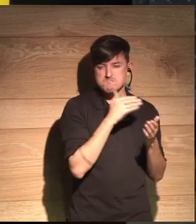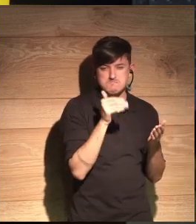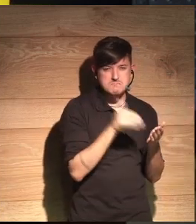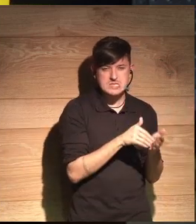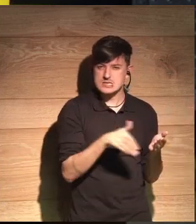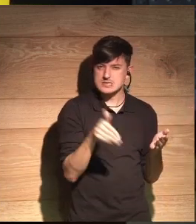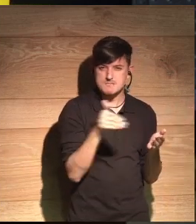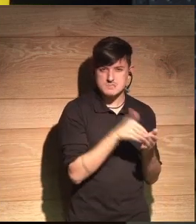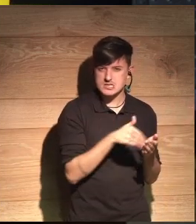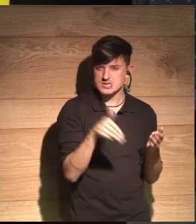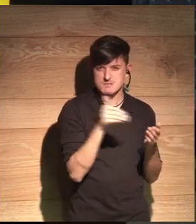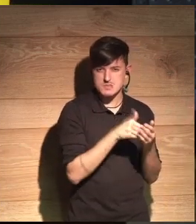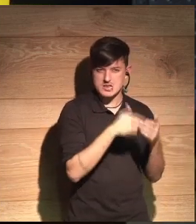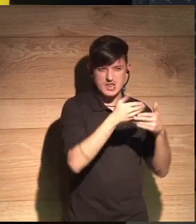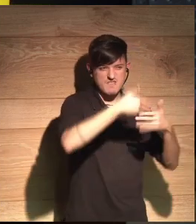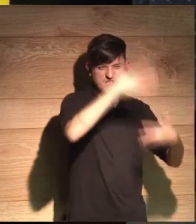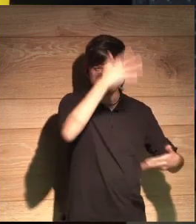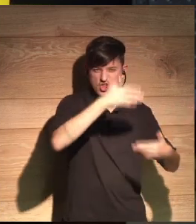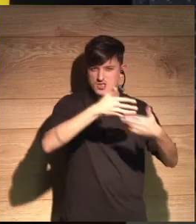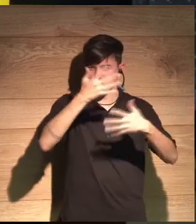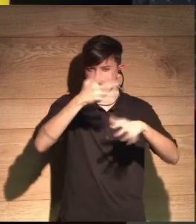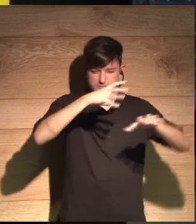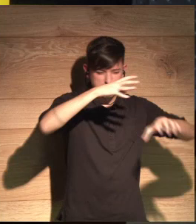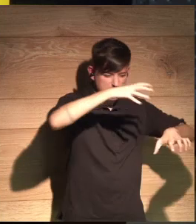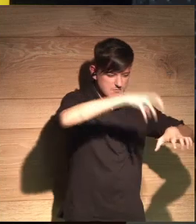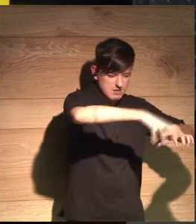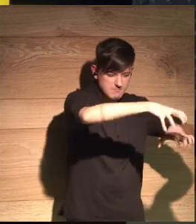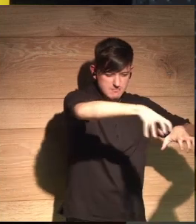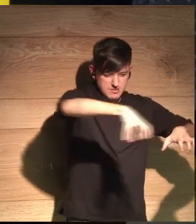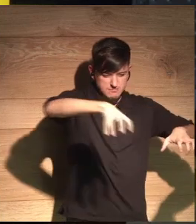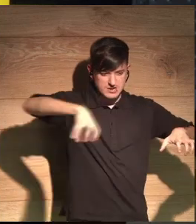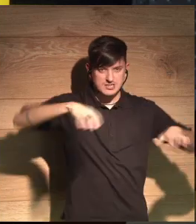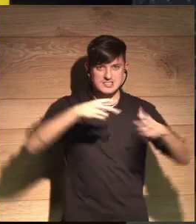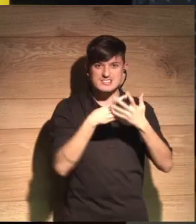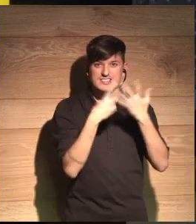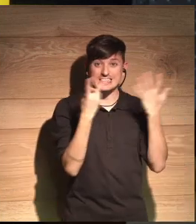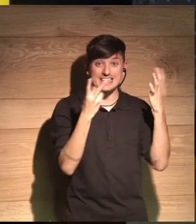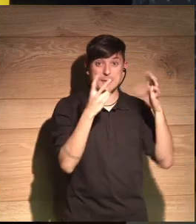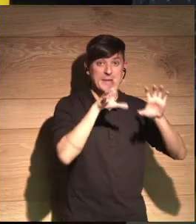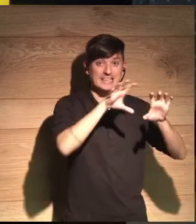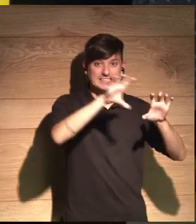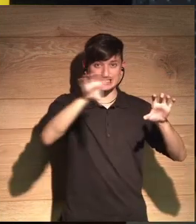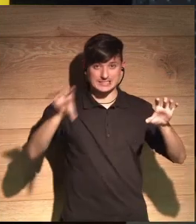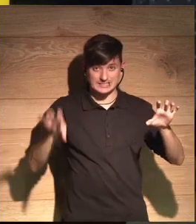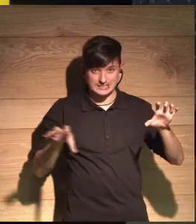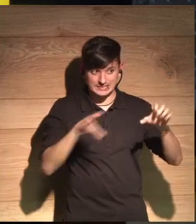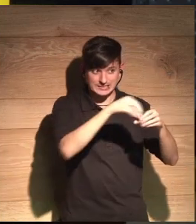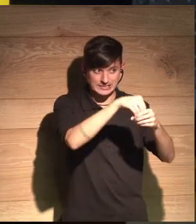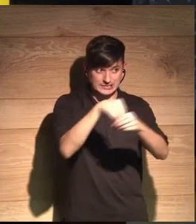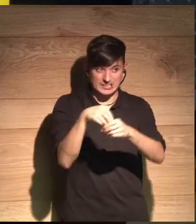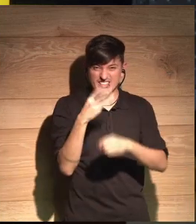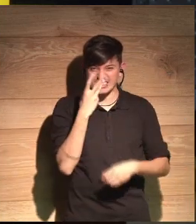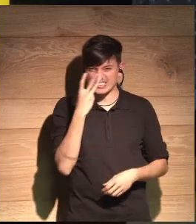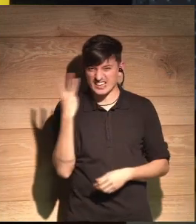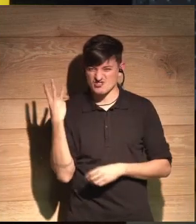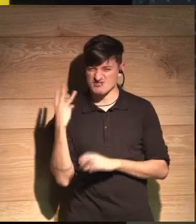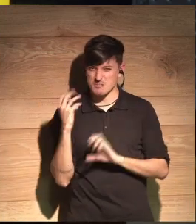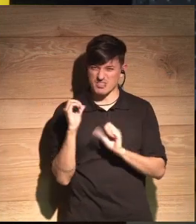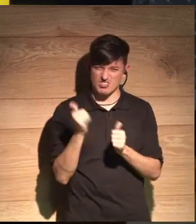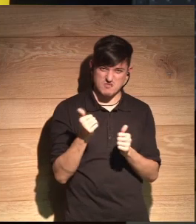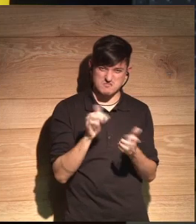de grandes edificios en 17 países es una historia que empieza hace unos tres años cuatro